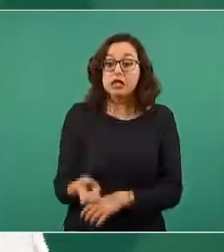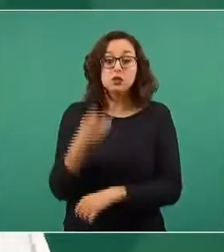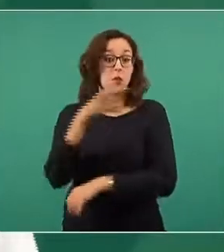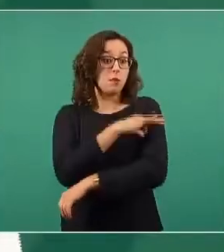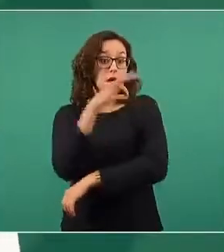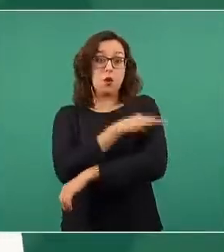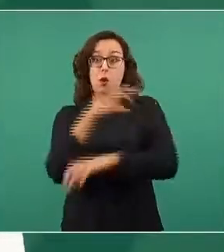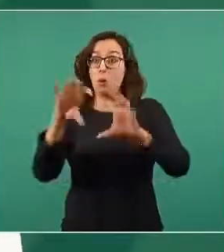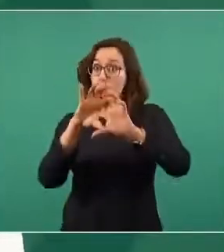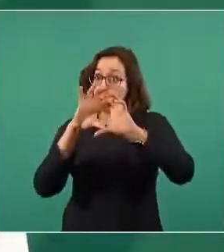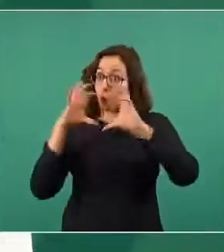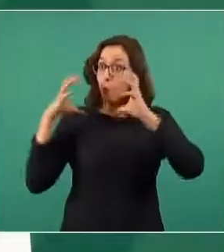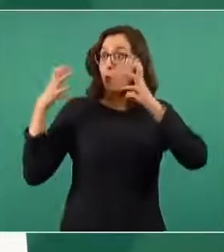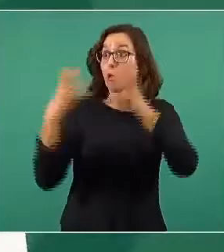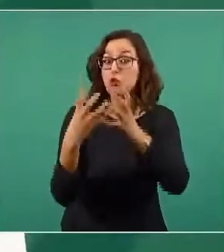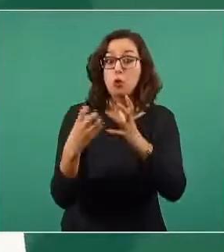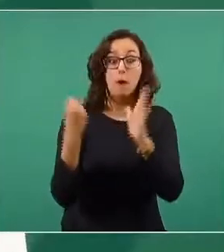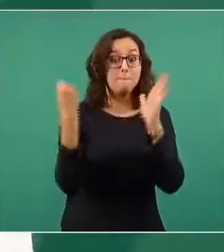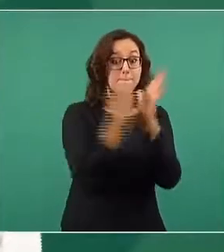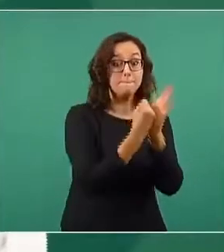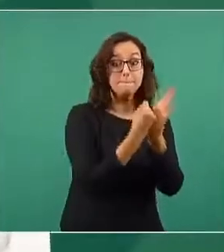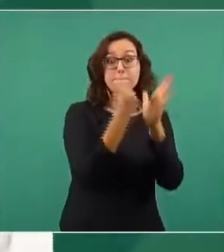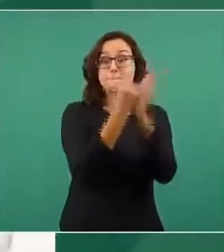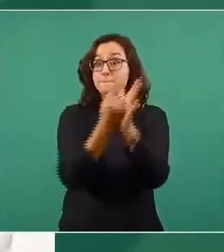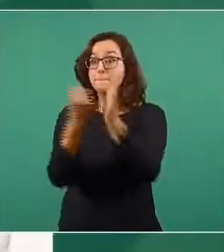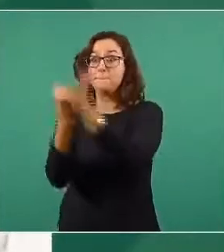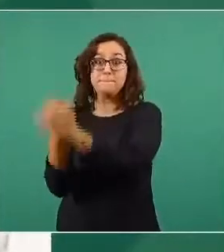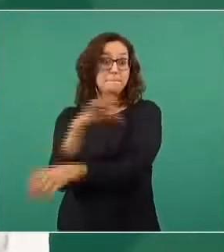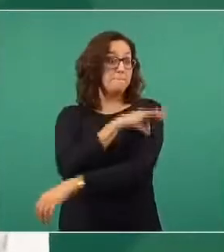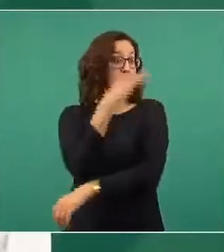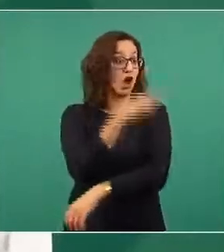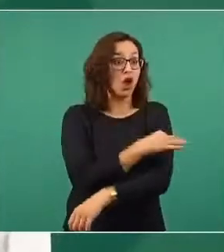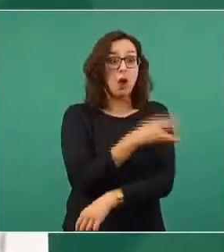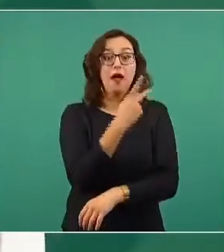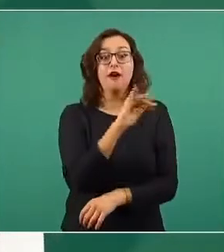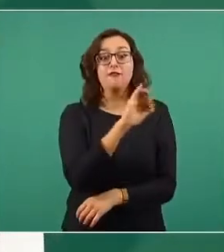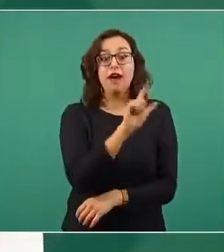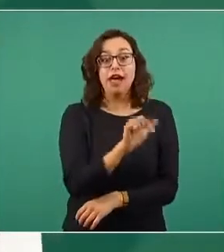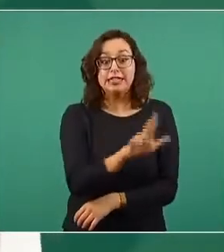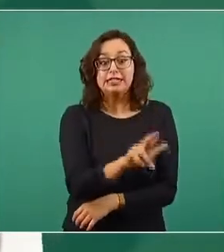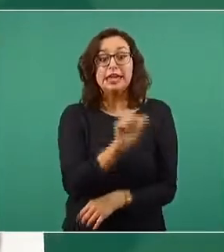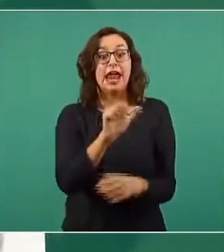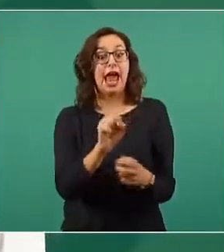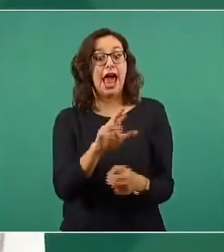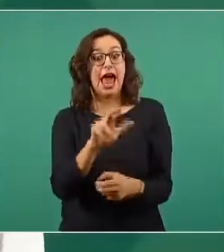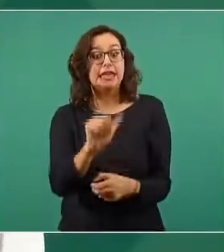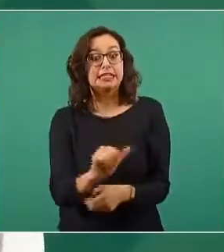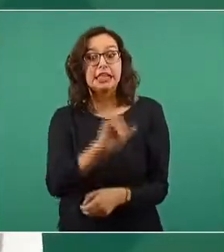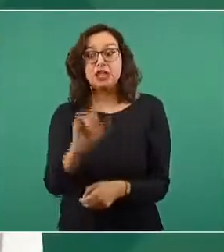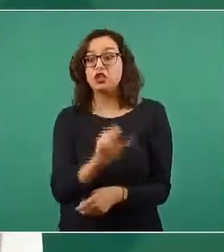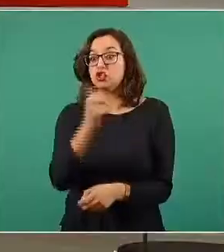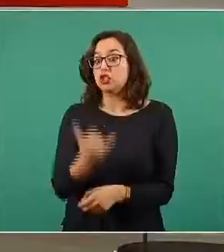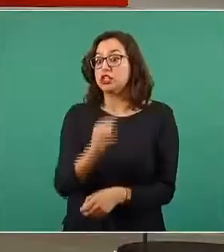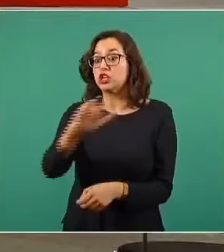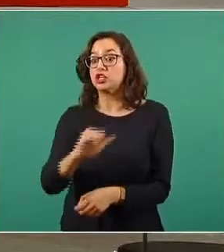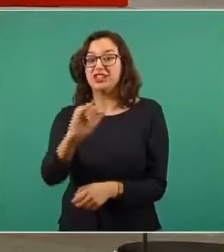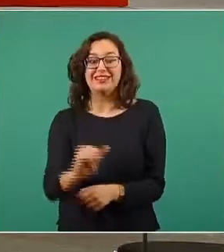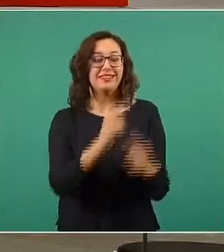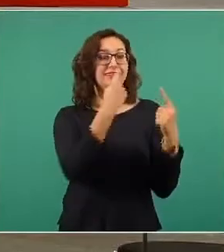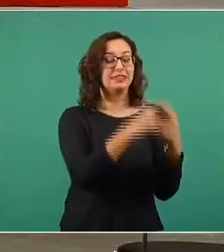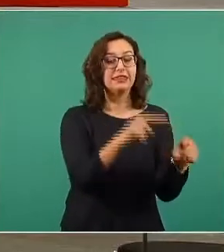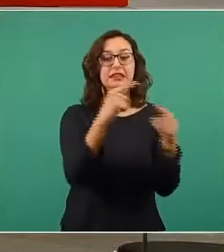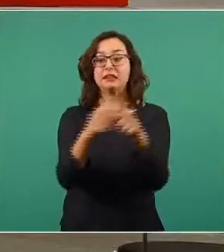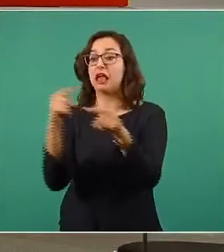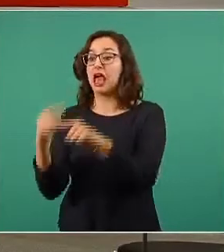generalidad, estará ocurriendo para todas las vacunas, el Pfizer, Astra, Johnson, etcétera, en